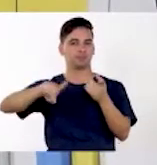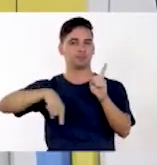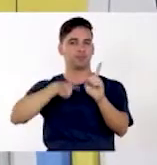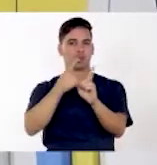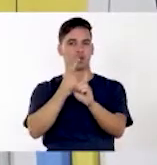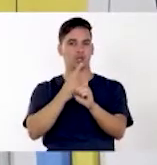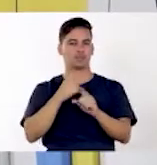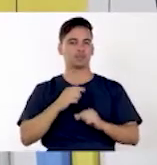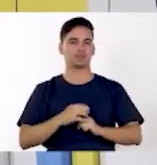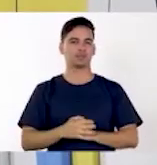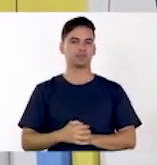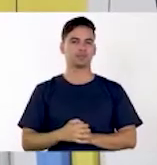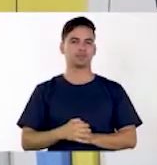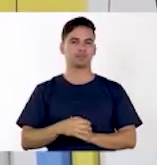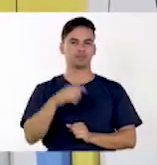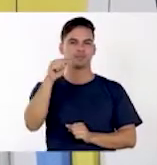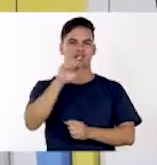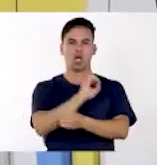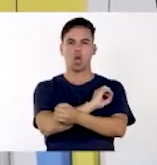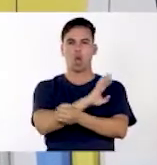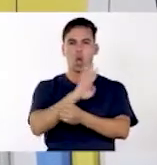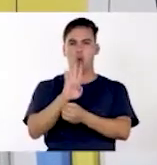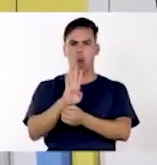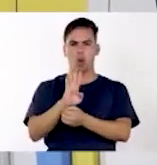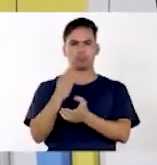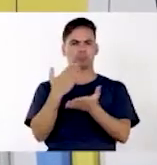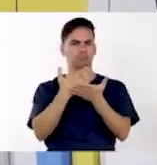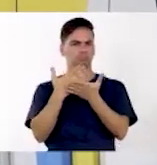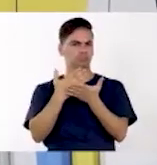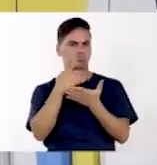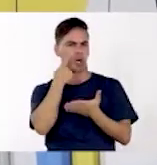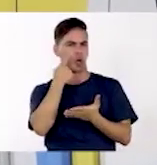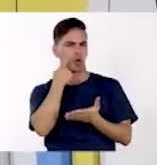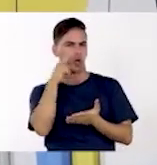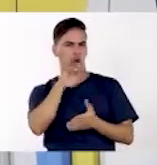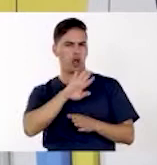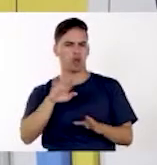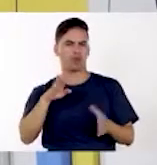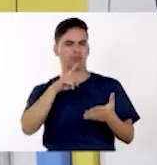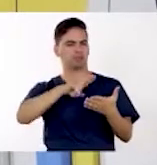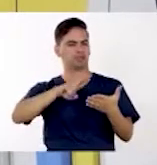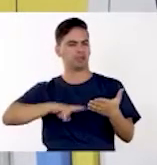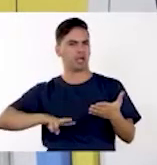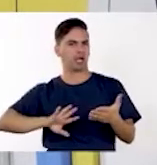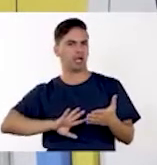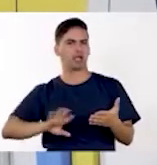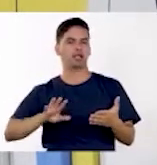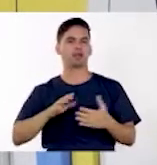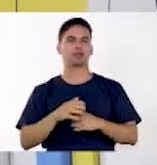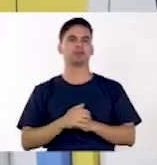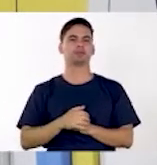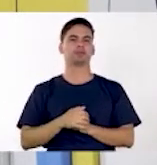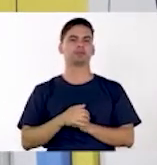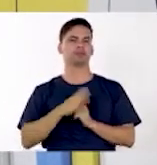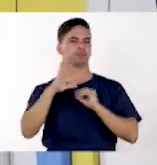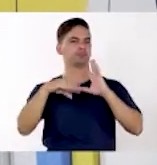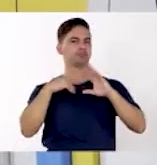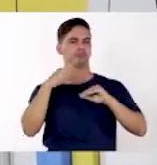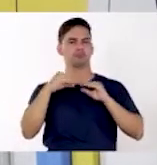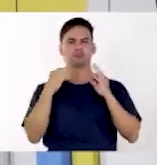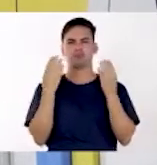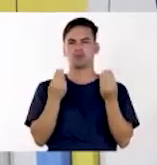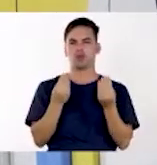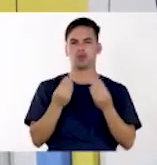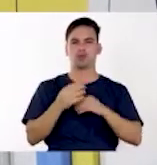Es una obra que ya la hemos estudiado, hemos leído, hemos hablado bastante